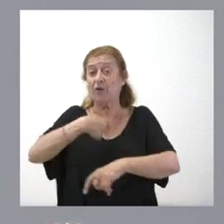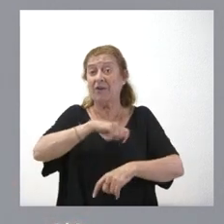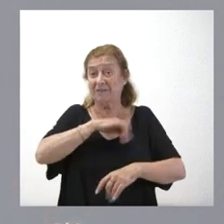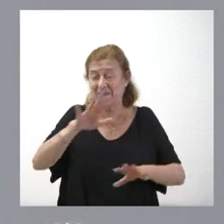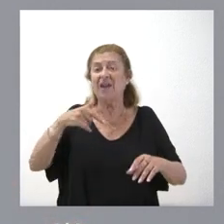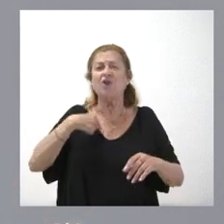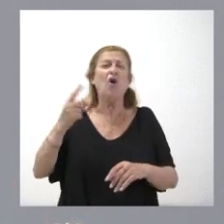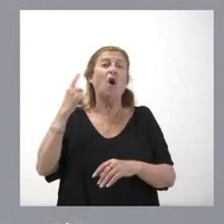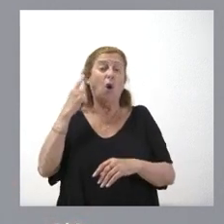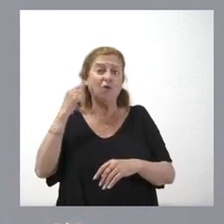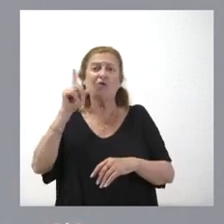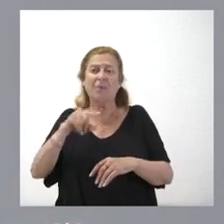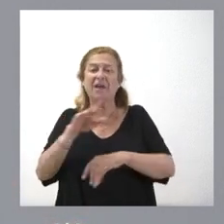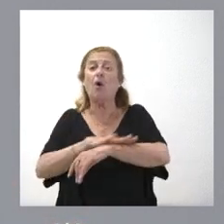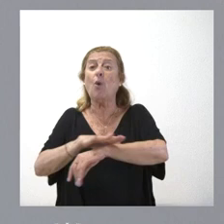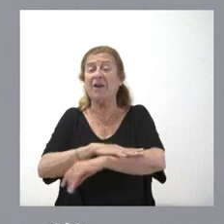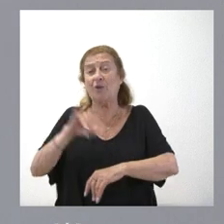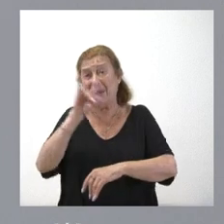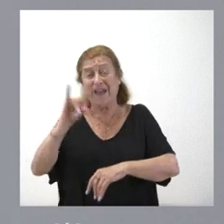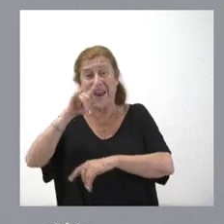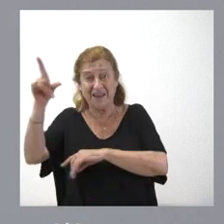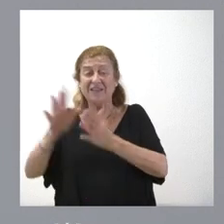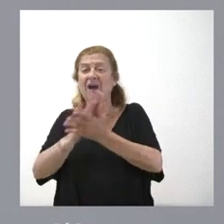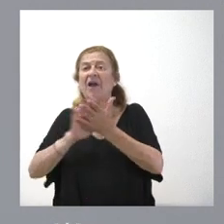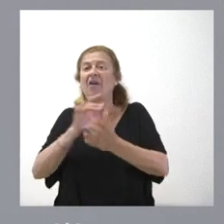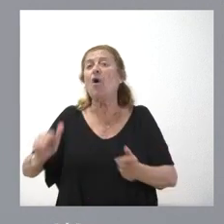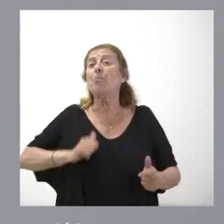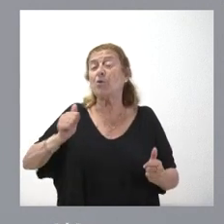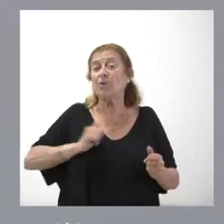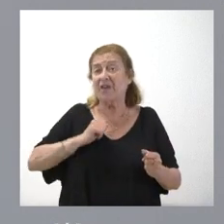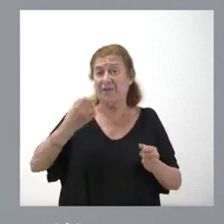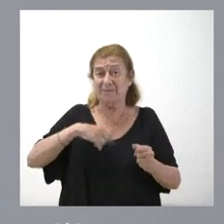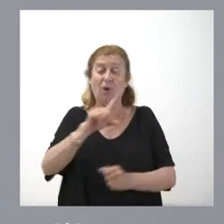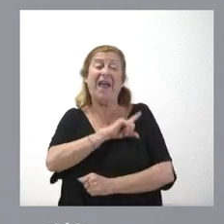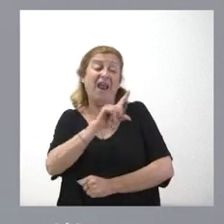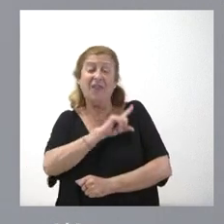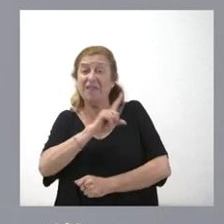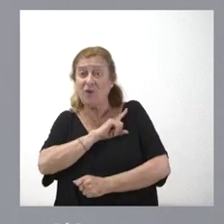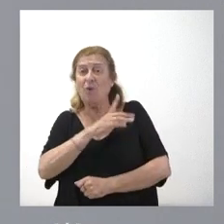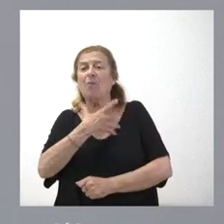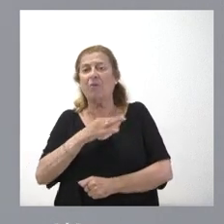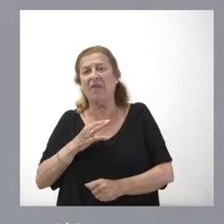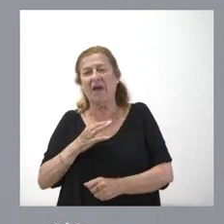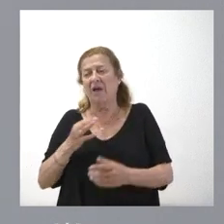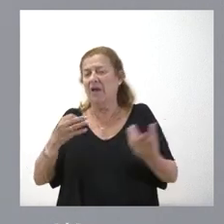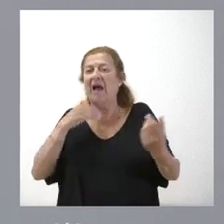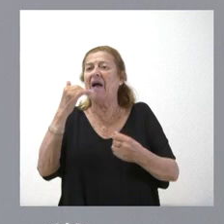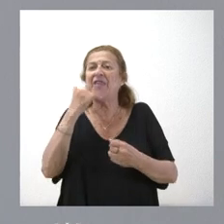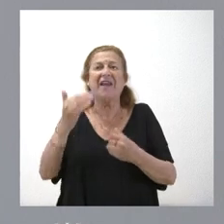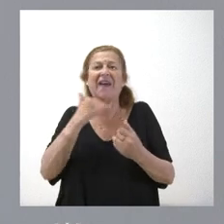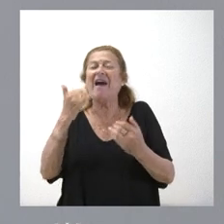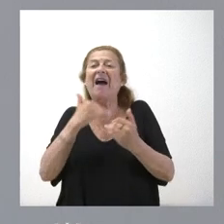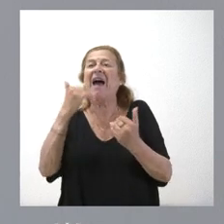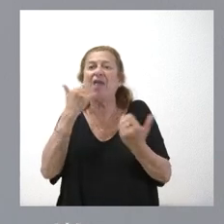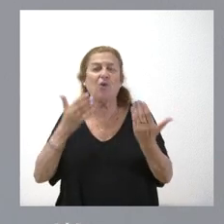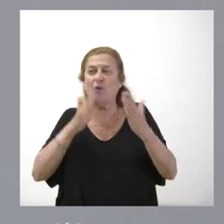oído también al propio gobierno de canaria hablar de la oportunidad de que el propio ejército participe Pues disponiendo de los medios de